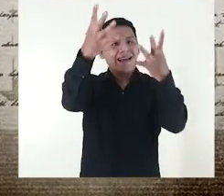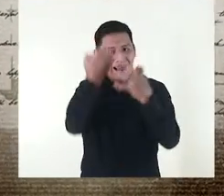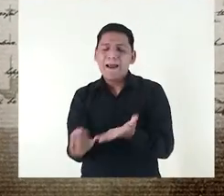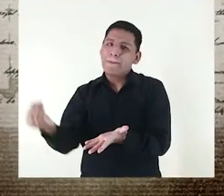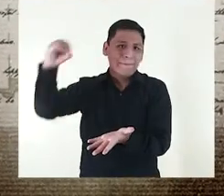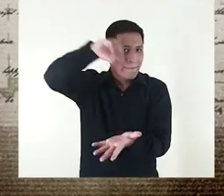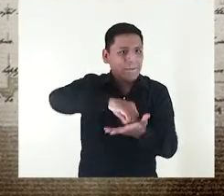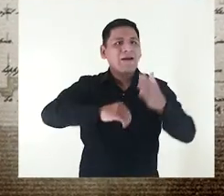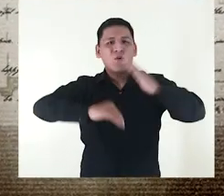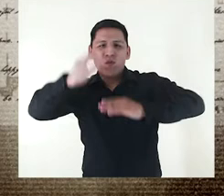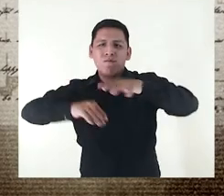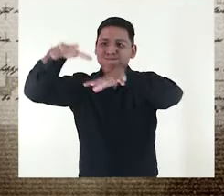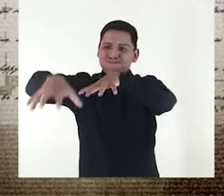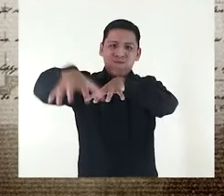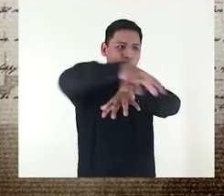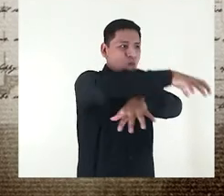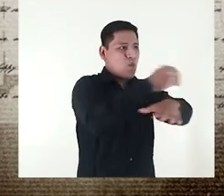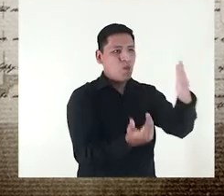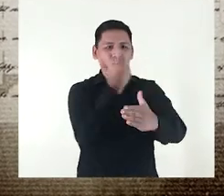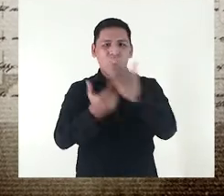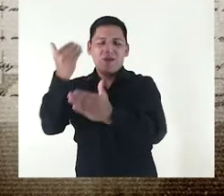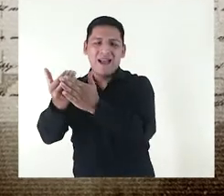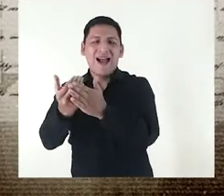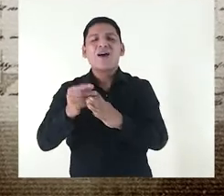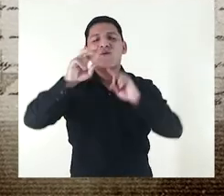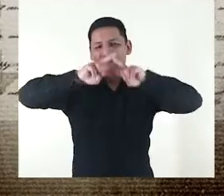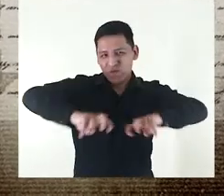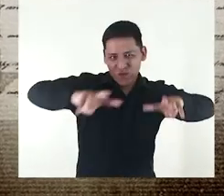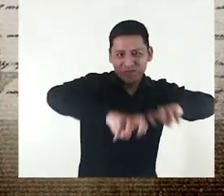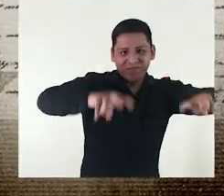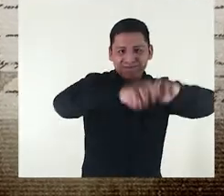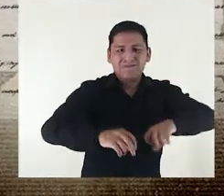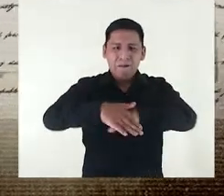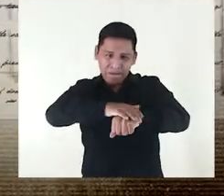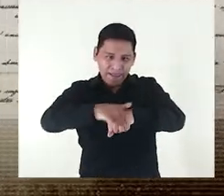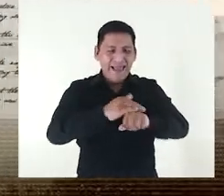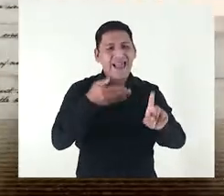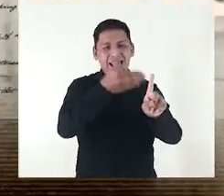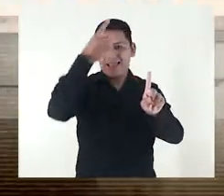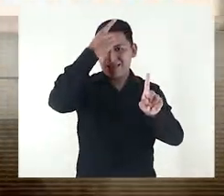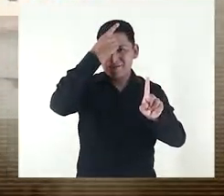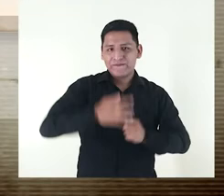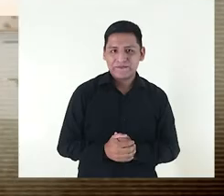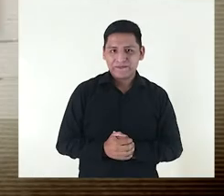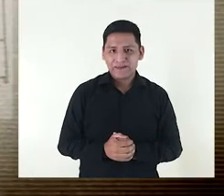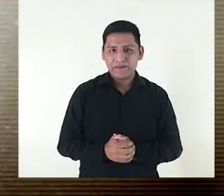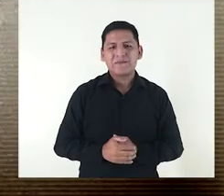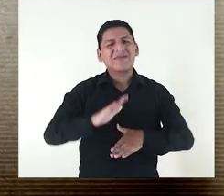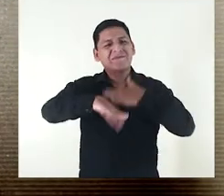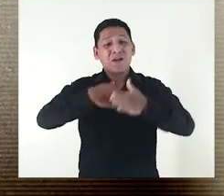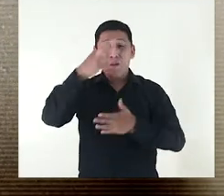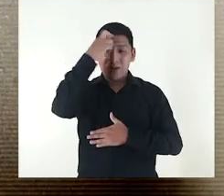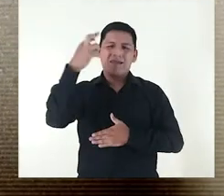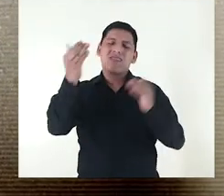independencia del Perú, quería seguir trazando un plan de urbanización moderno a través de un estudio y planteamiento realizado por el alemán. La